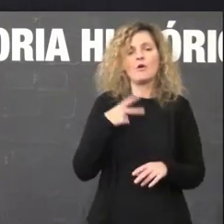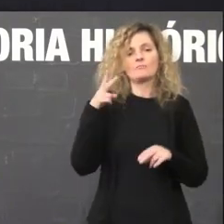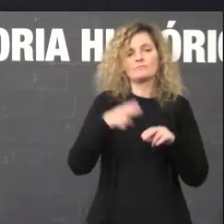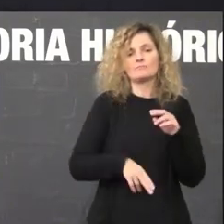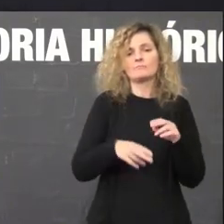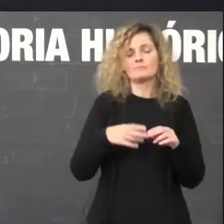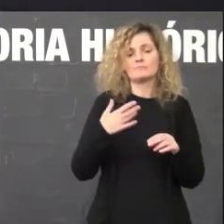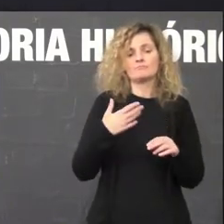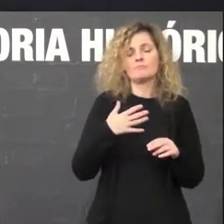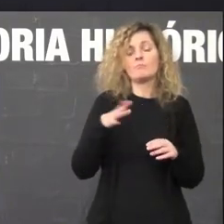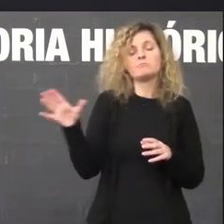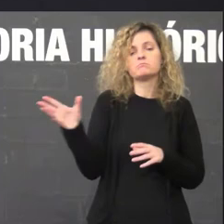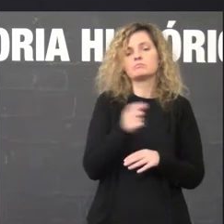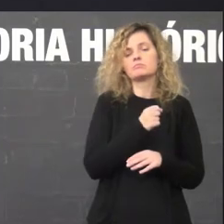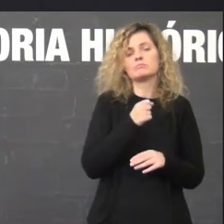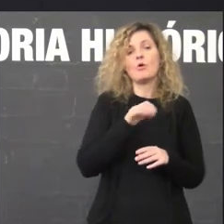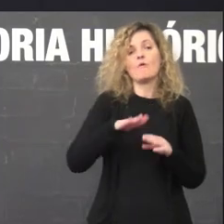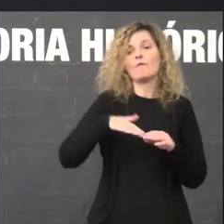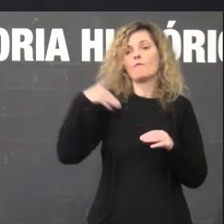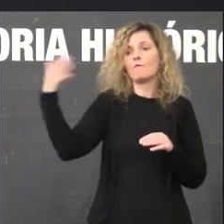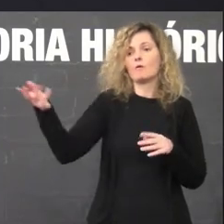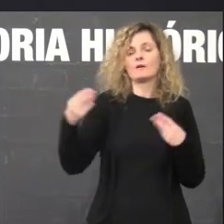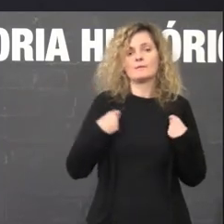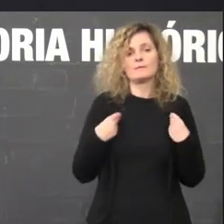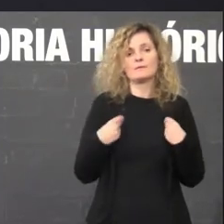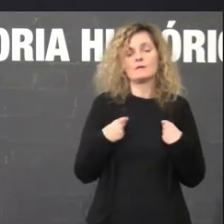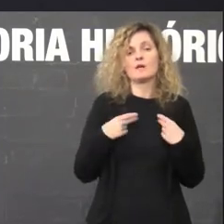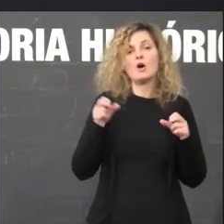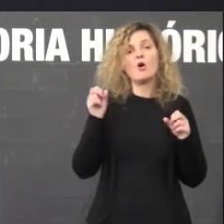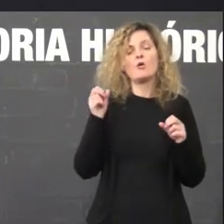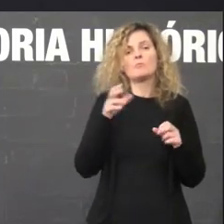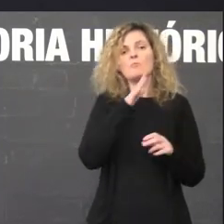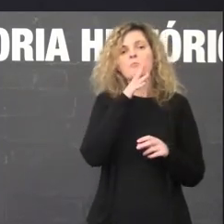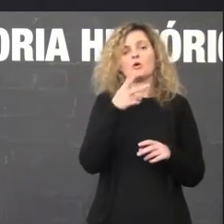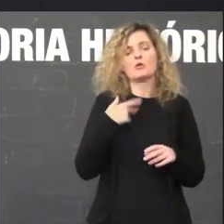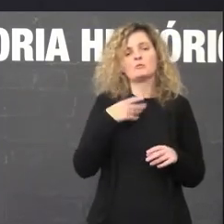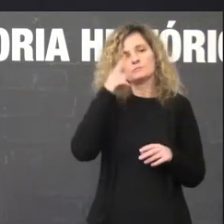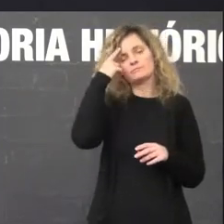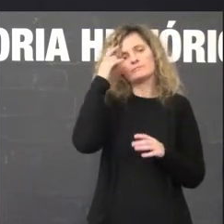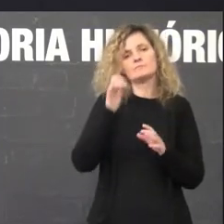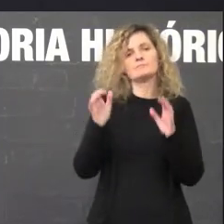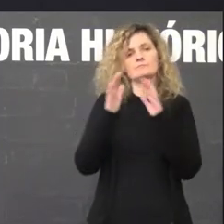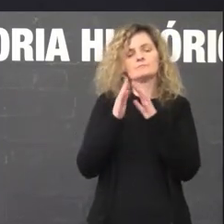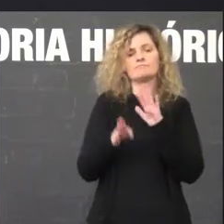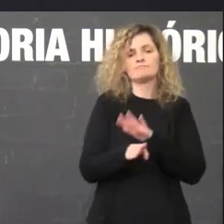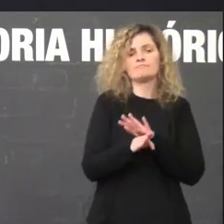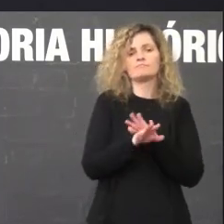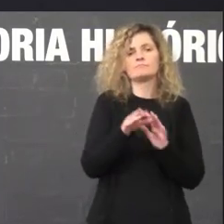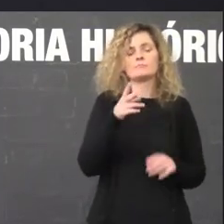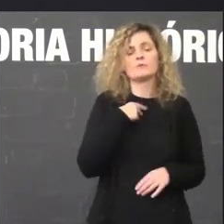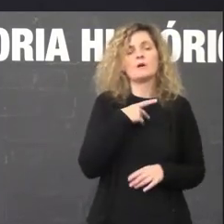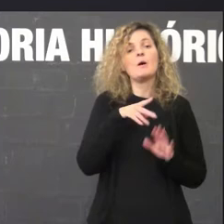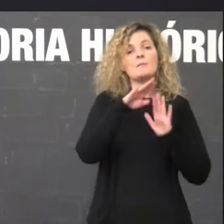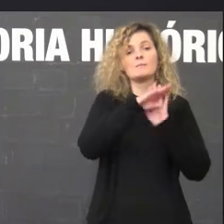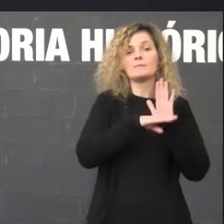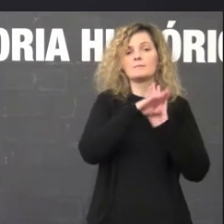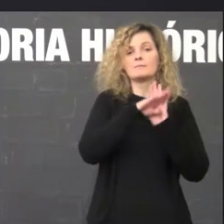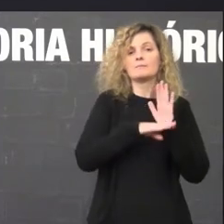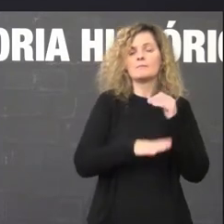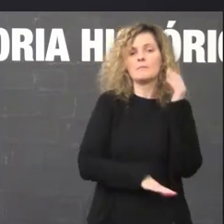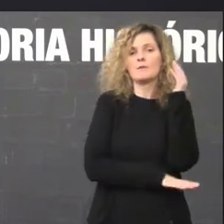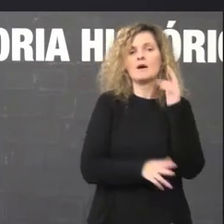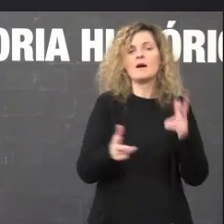seus bens e enviados ao exilio polo simple feito de manter a fidelidade aos principios